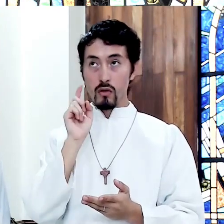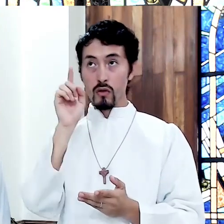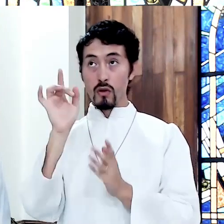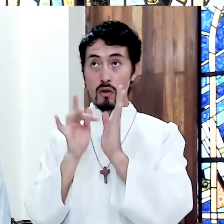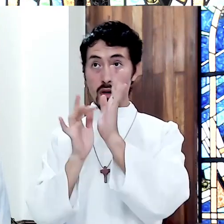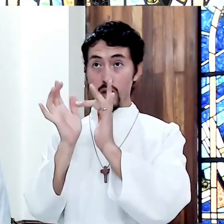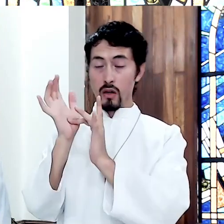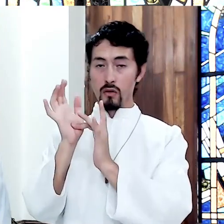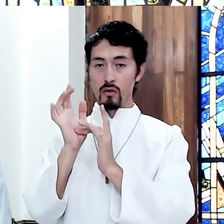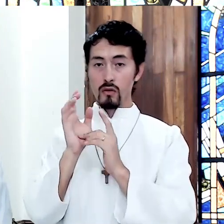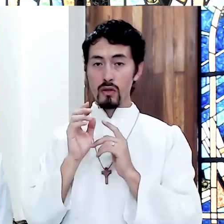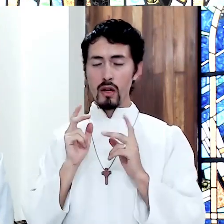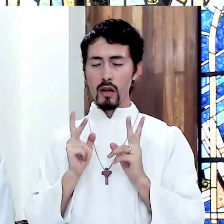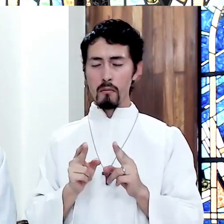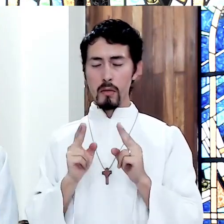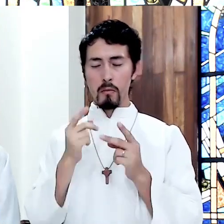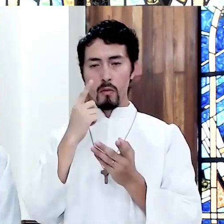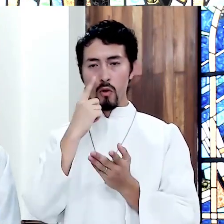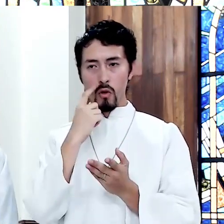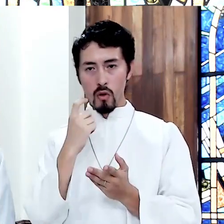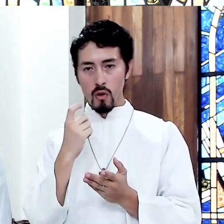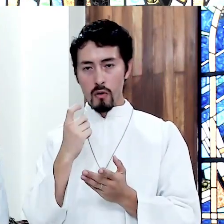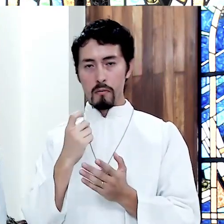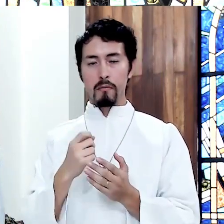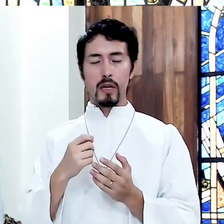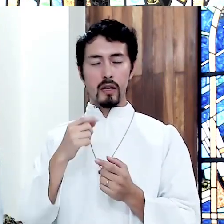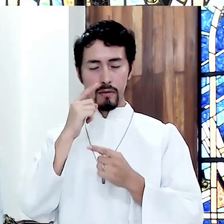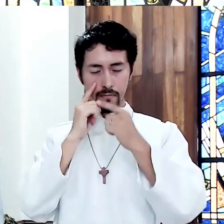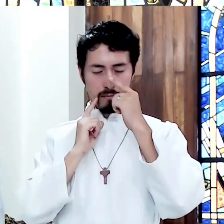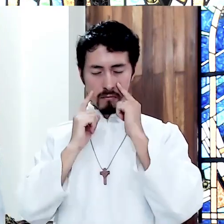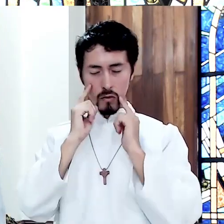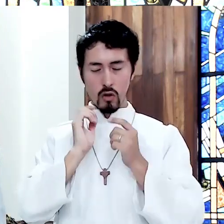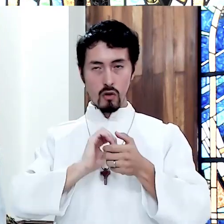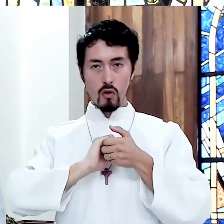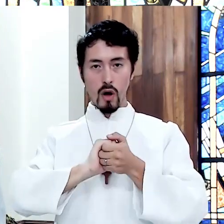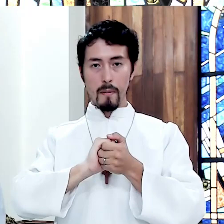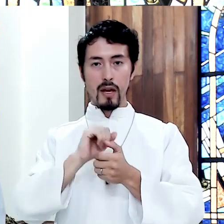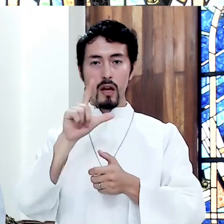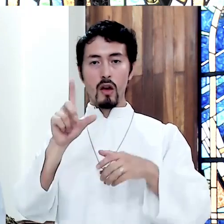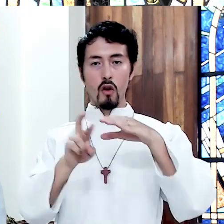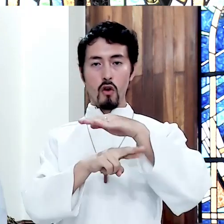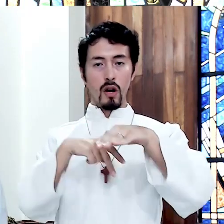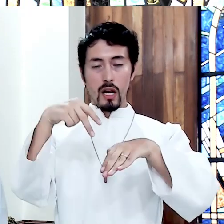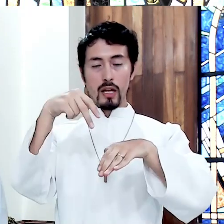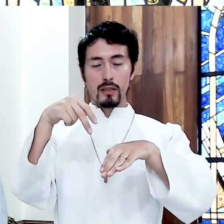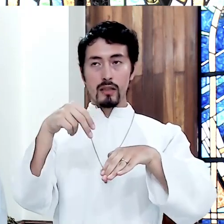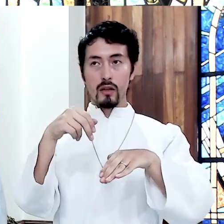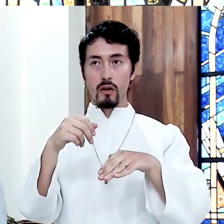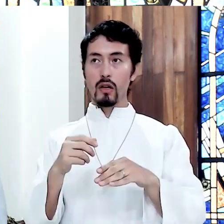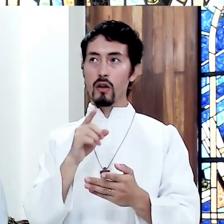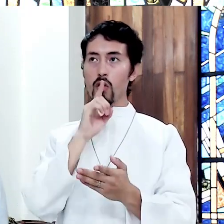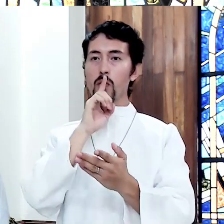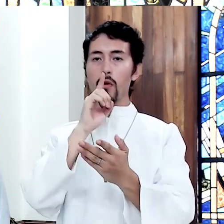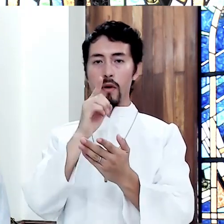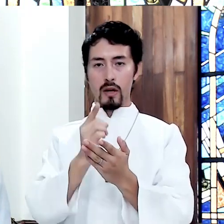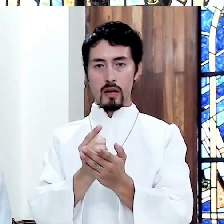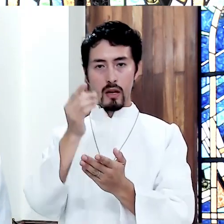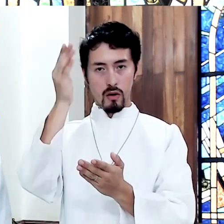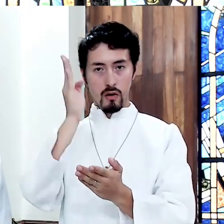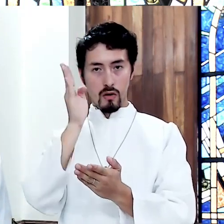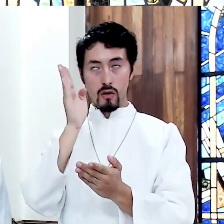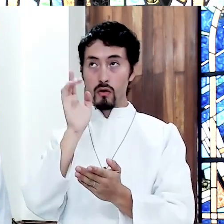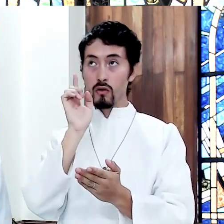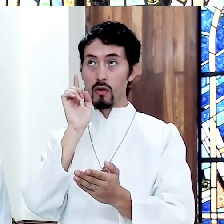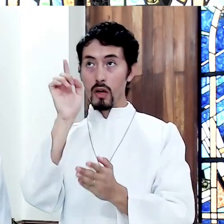lloró a su amigo Lázaro y como verdadero Dios lo resucitó de entre los muertos.